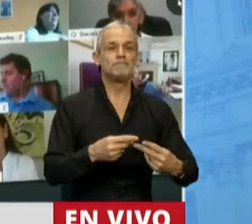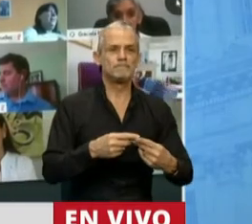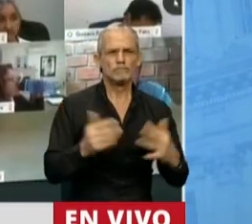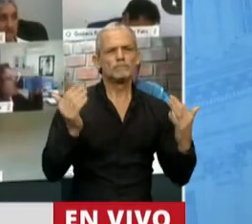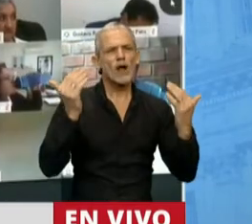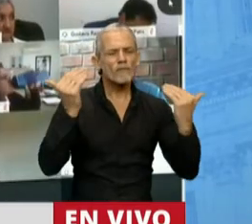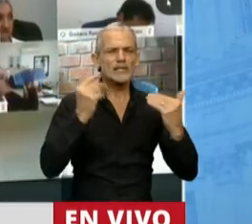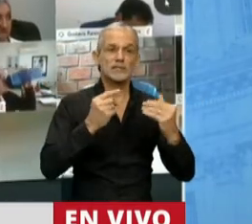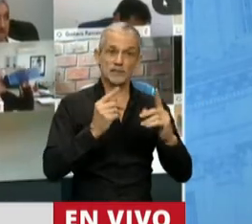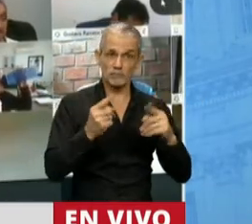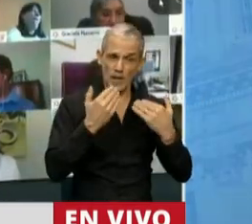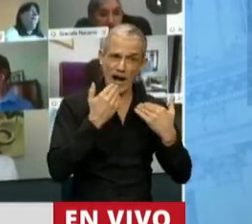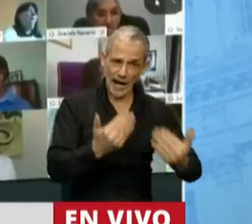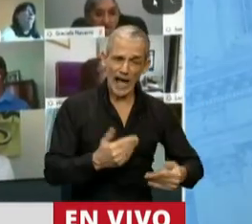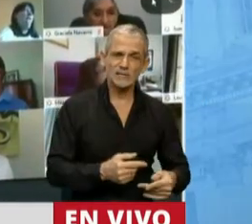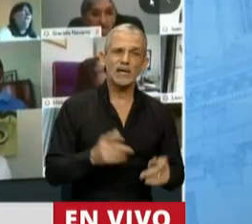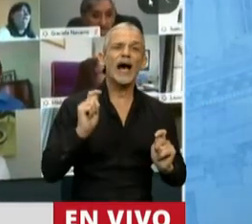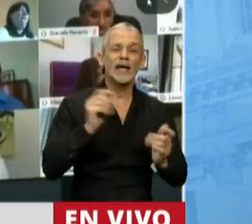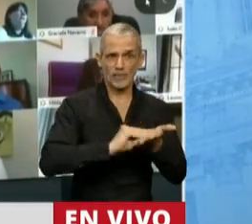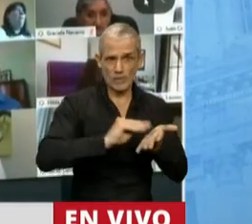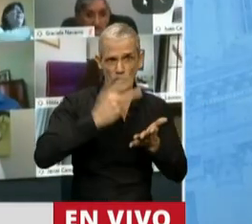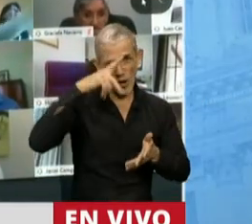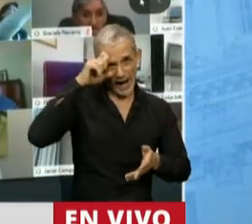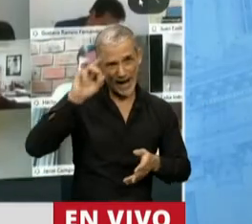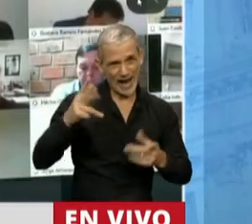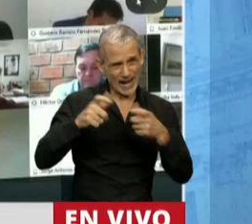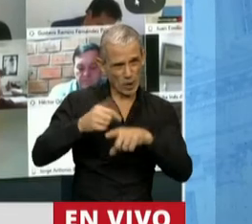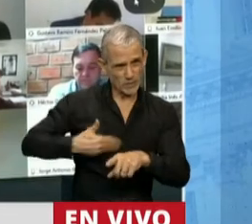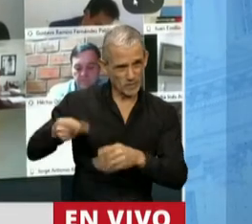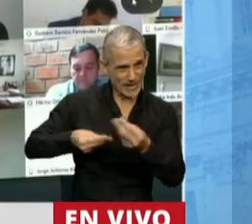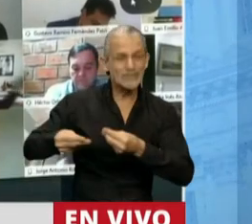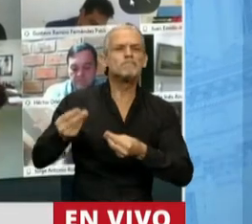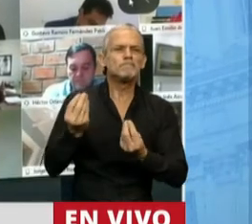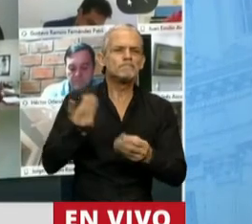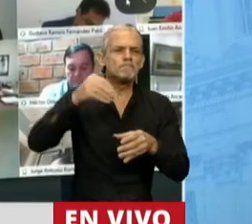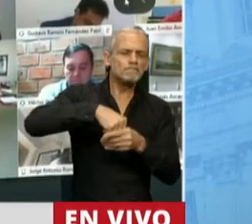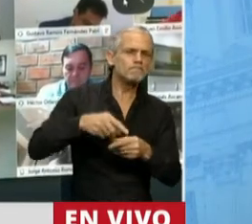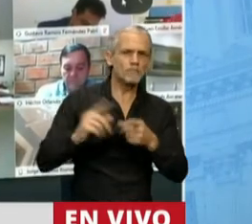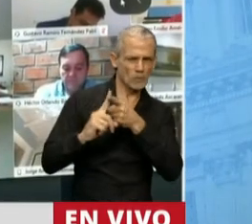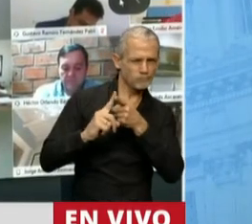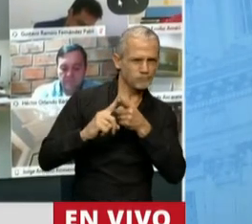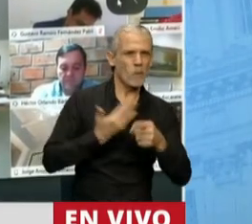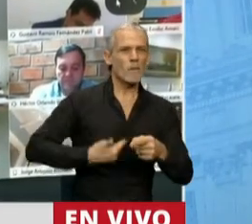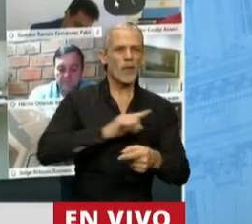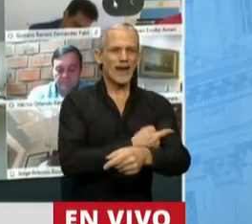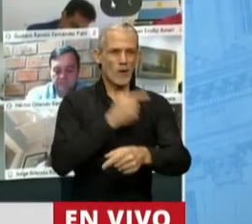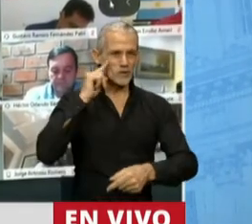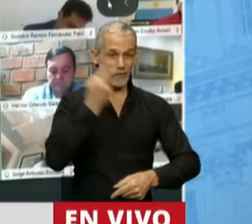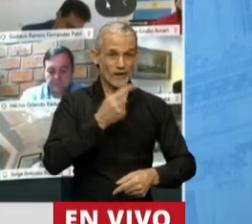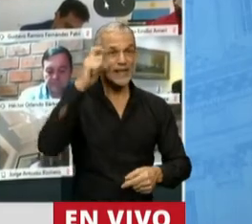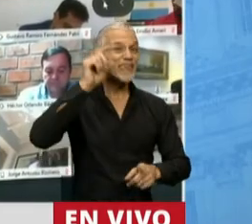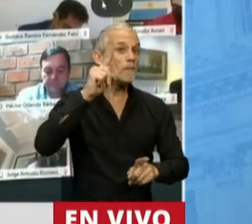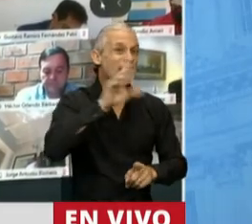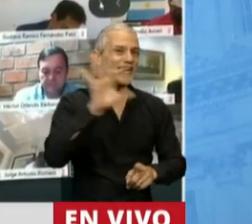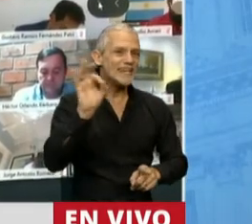felicitamos y agradecemos mucho al diputado heller haber incorporado a través de su relación con el poder ejecutivo estos 10